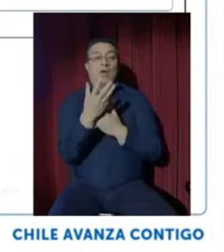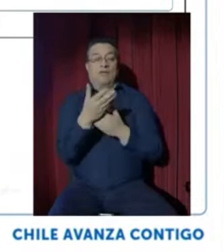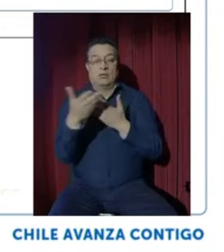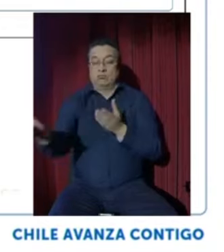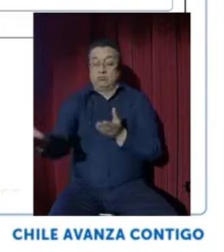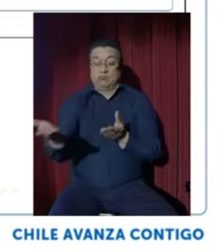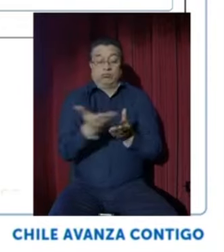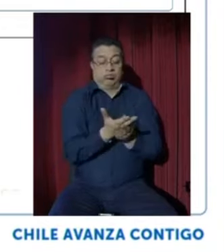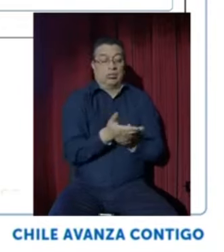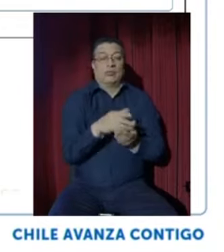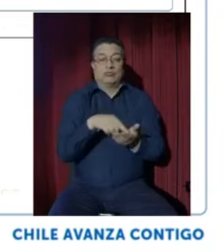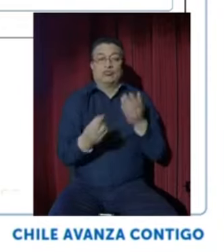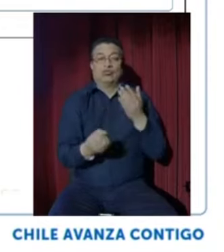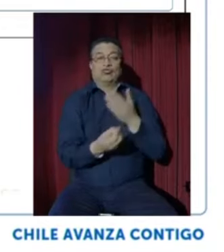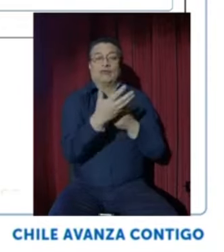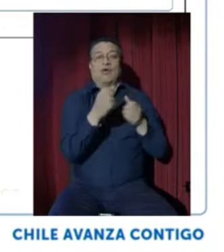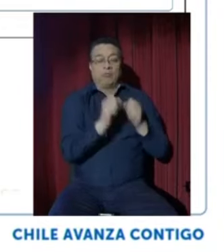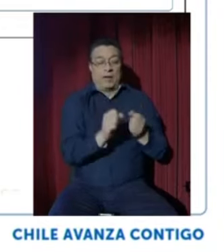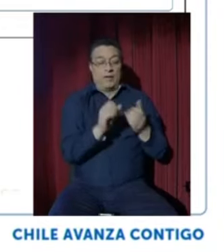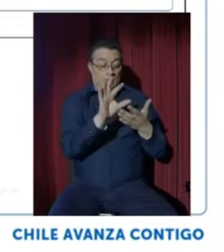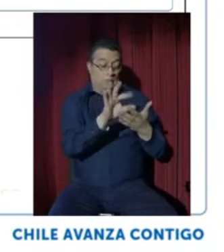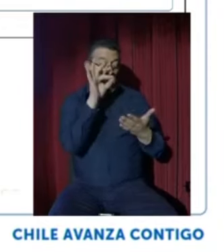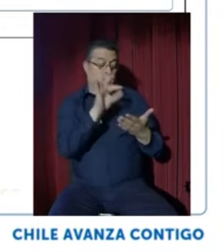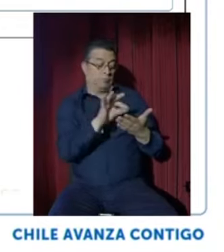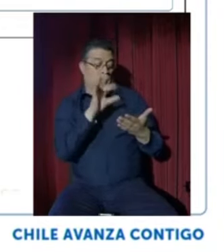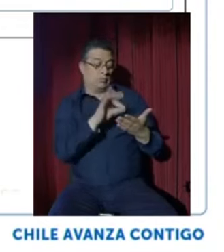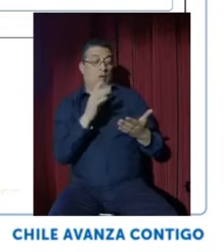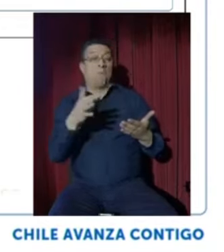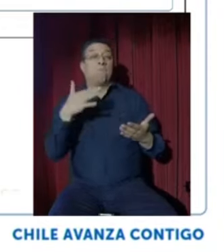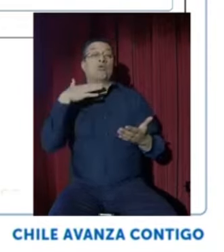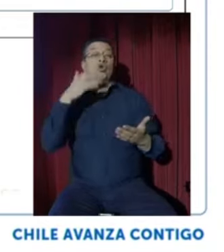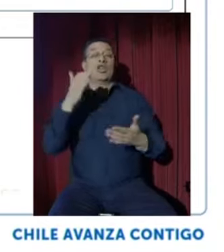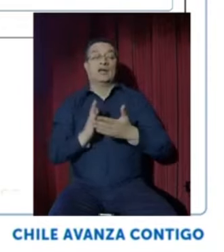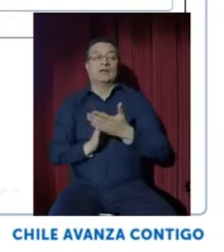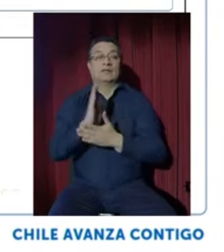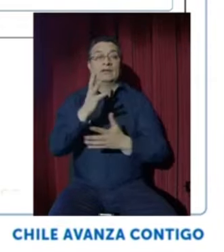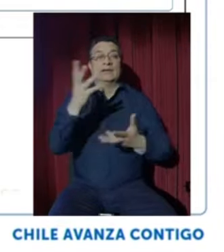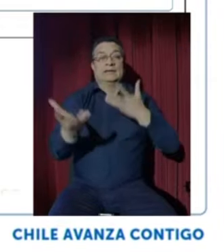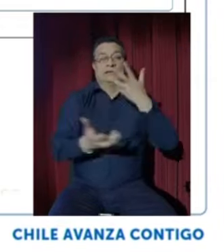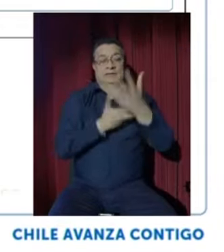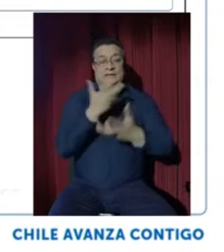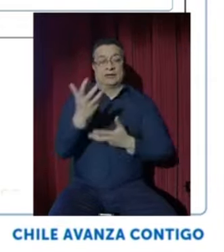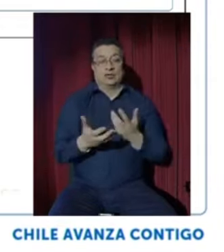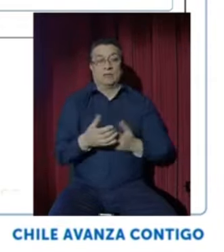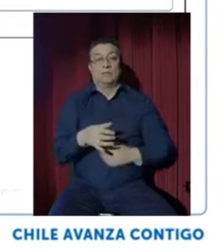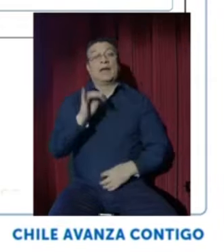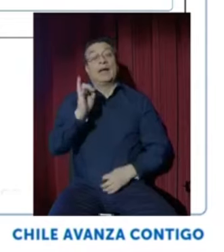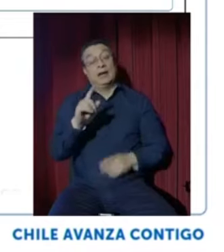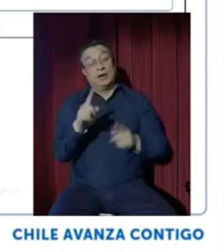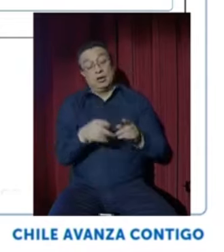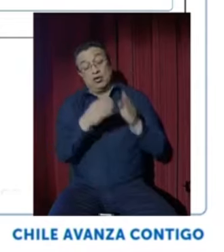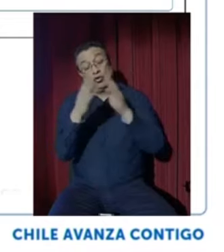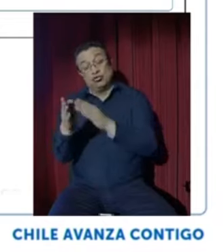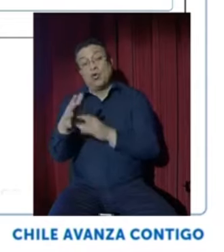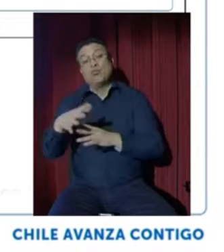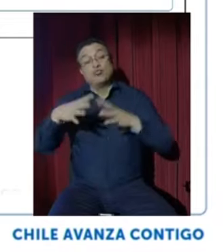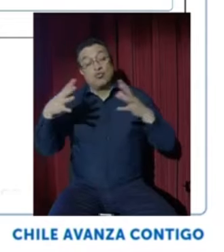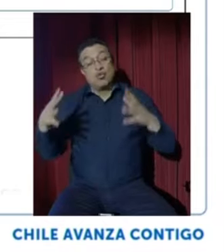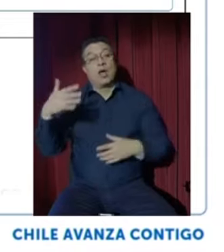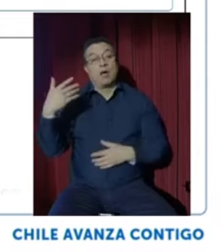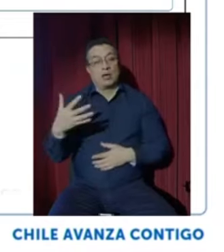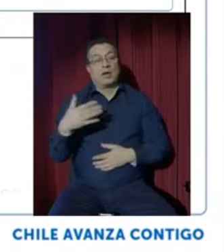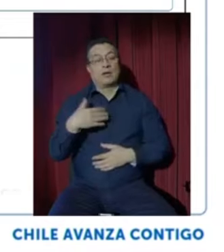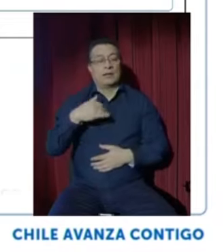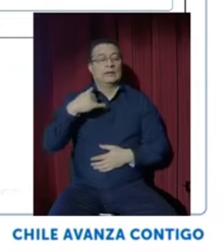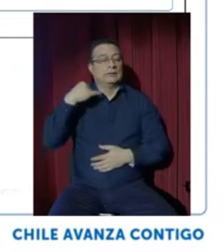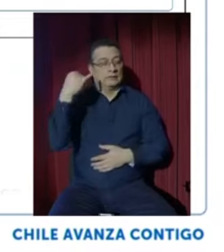también para eh poder identificar la causa de los incendios y algo muy importante que estamos también en